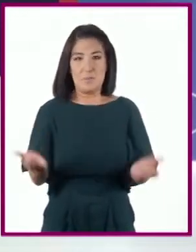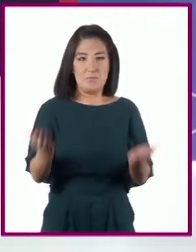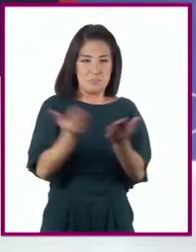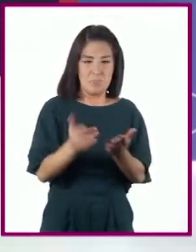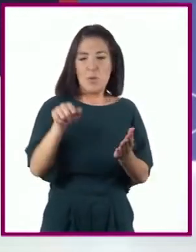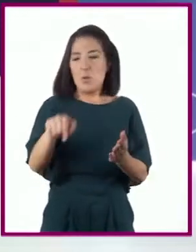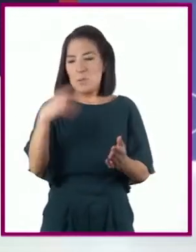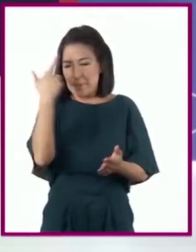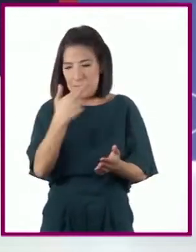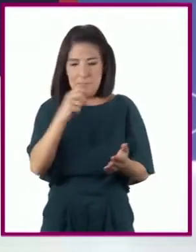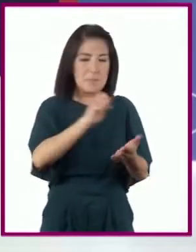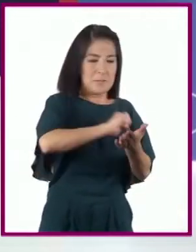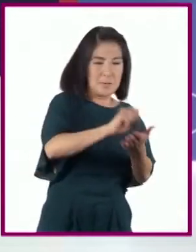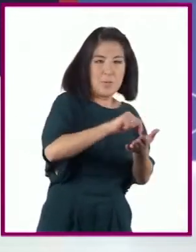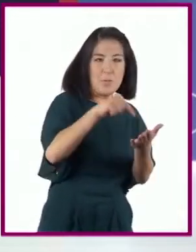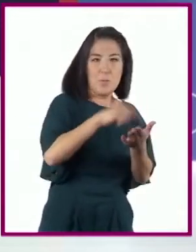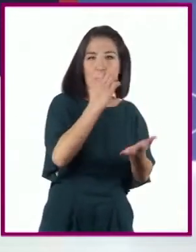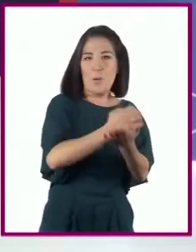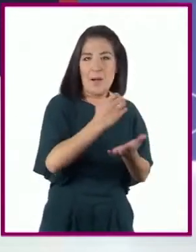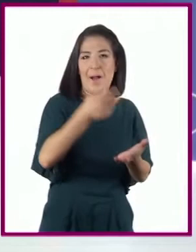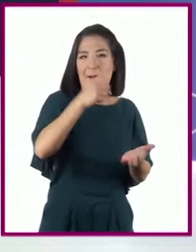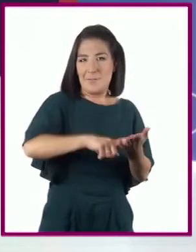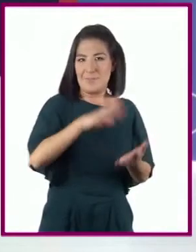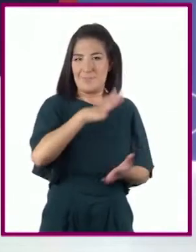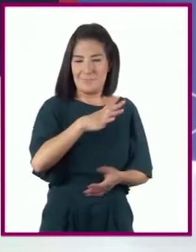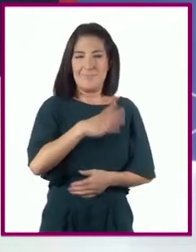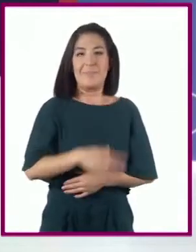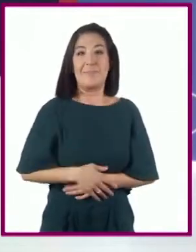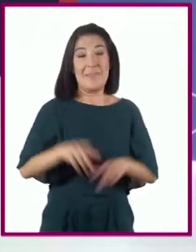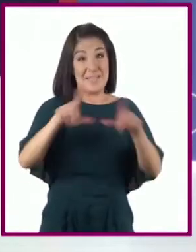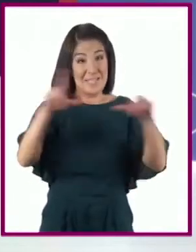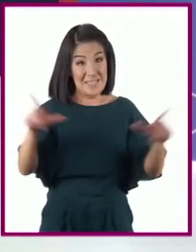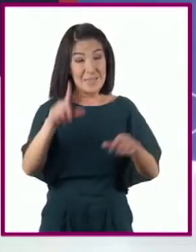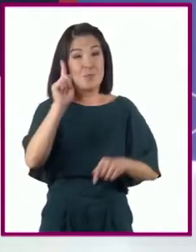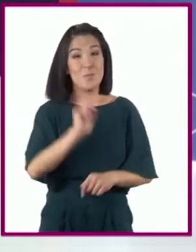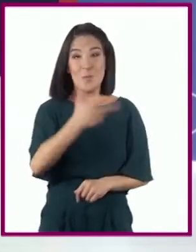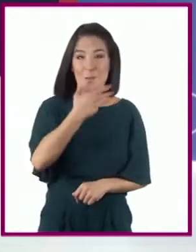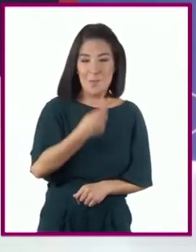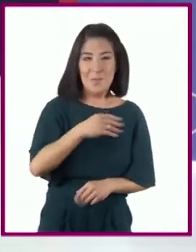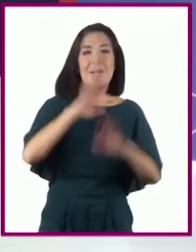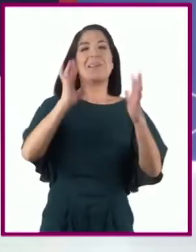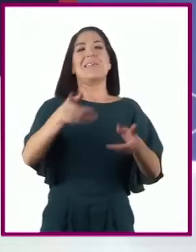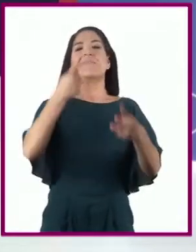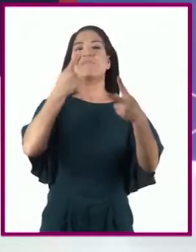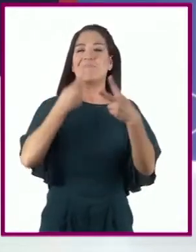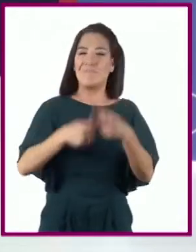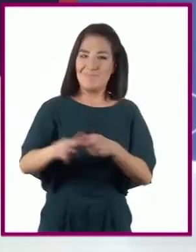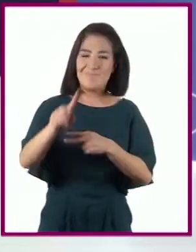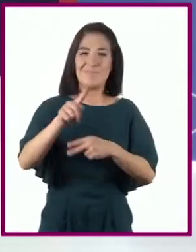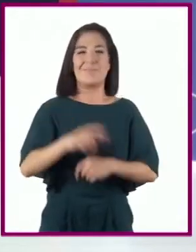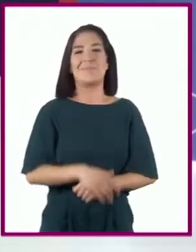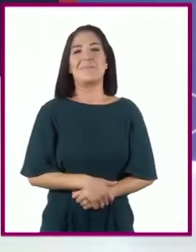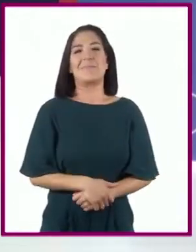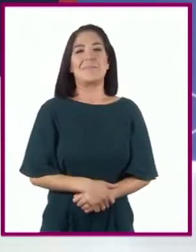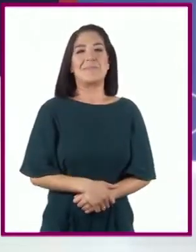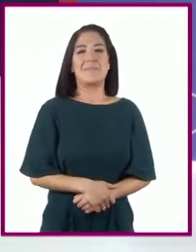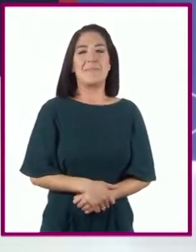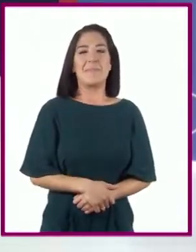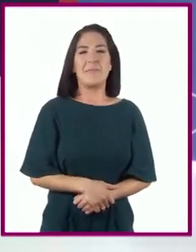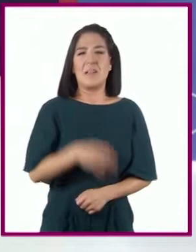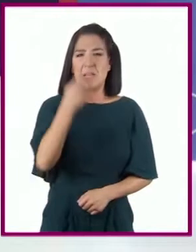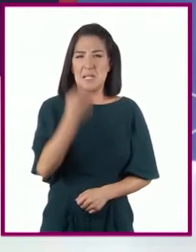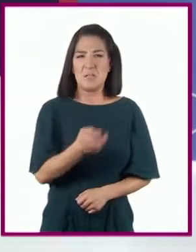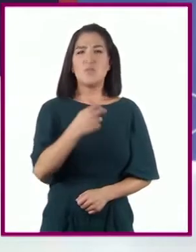y revisar sus apuntes. ¿Listas y listos? ¡Pues empezamos! Esto